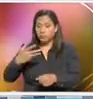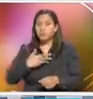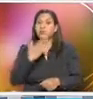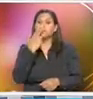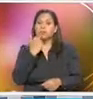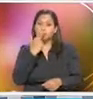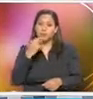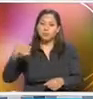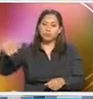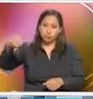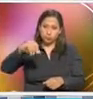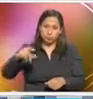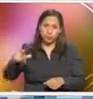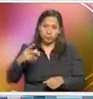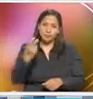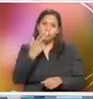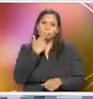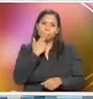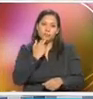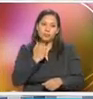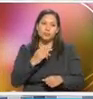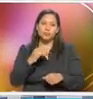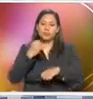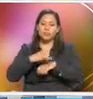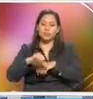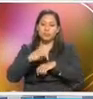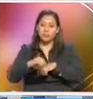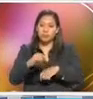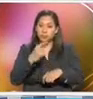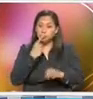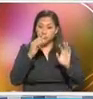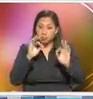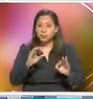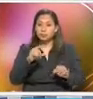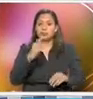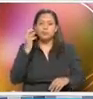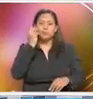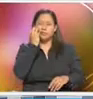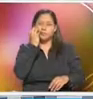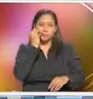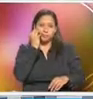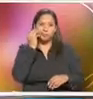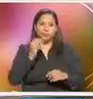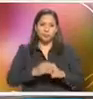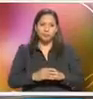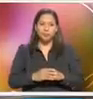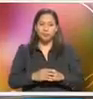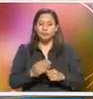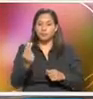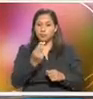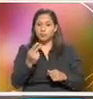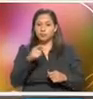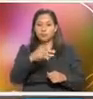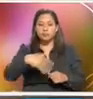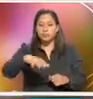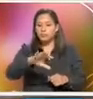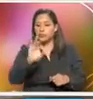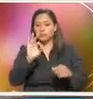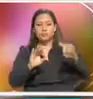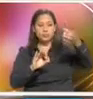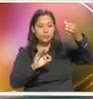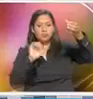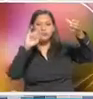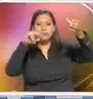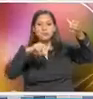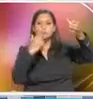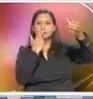azúcar añadida, por eso es dulce, porque si no el yogurt por su origen es ácido. Es ácido, sí. Entonces tenemos que encontrar el que diga sin azúcar, o